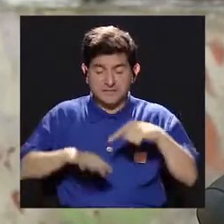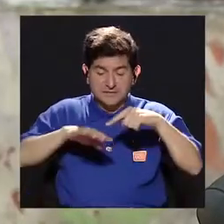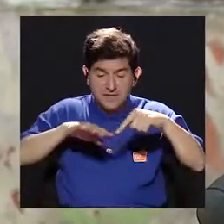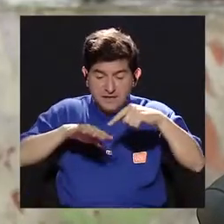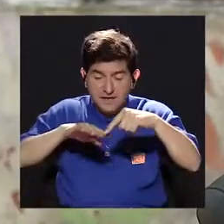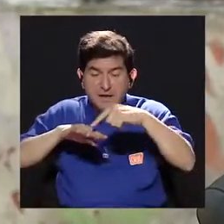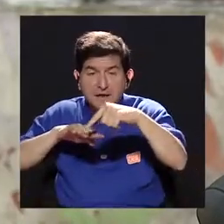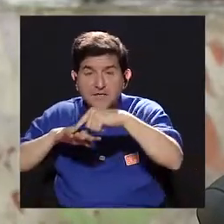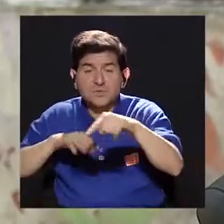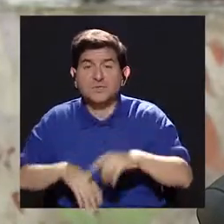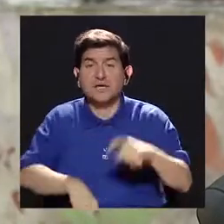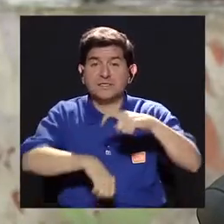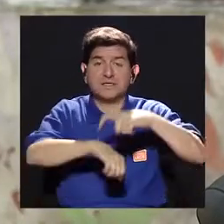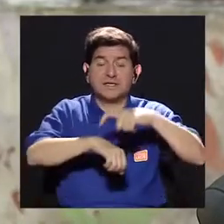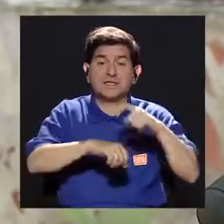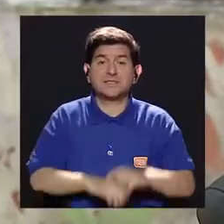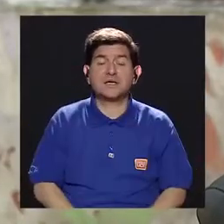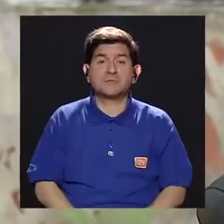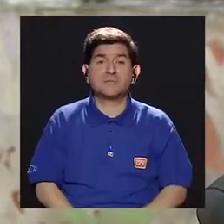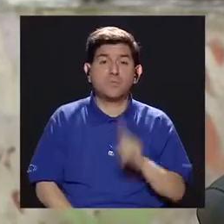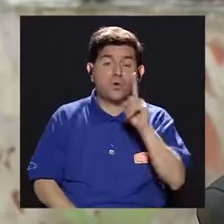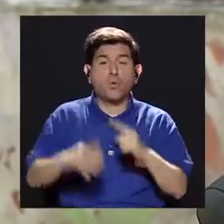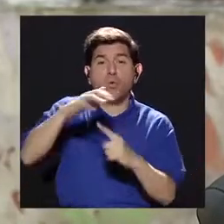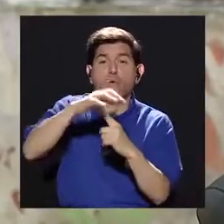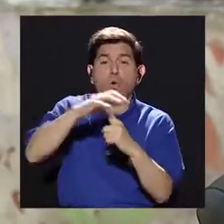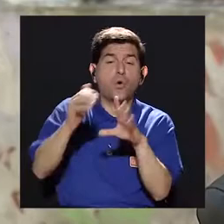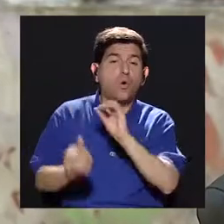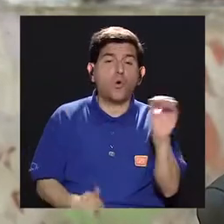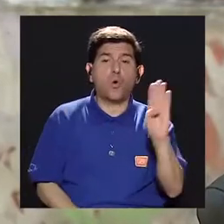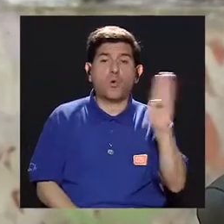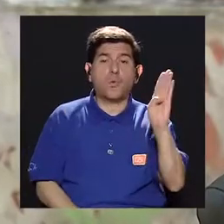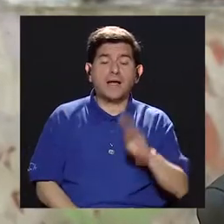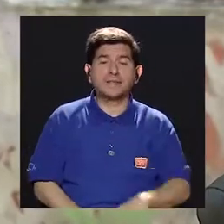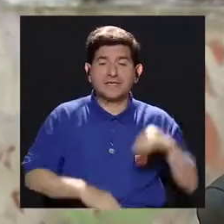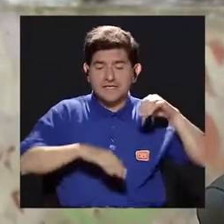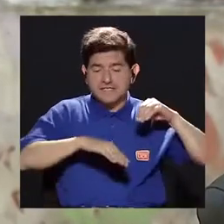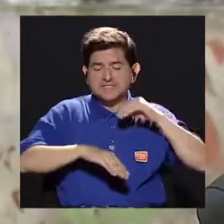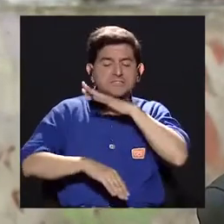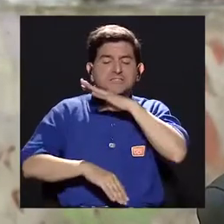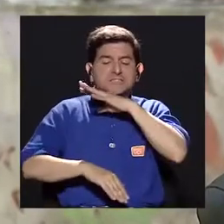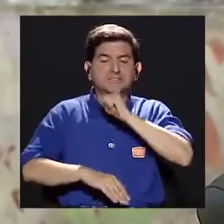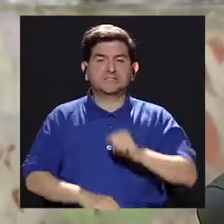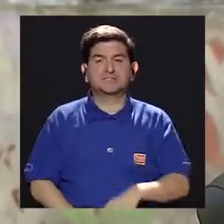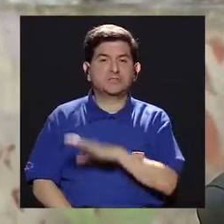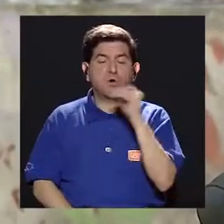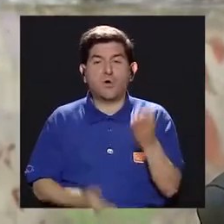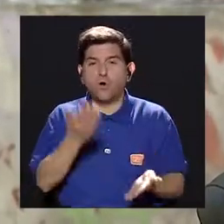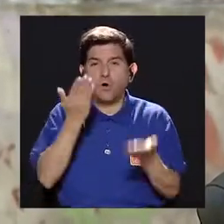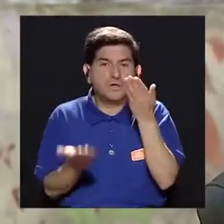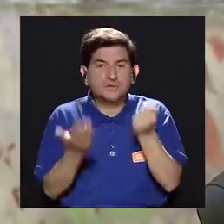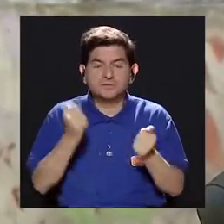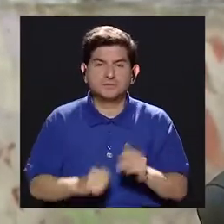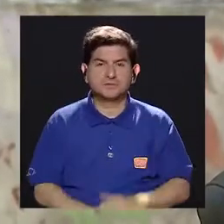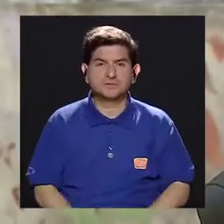en las uñas, e inclusive con el tiempo contaminarse de un hongo o una bacteria. Entonces, o